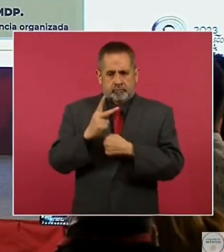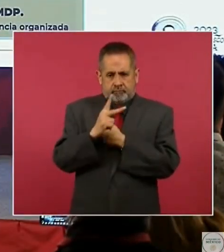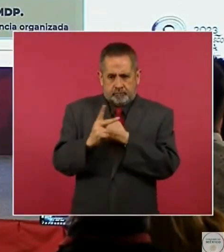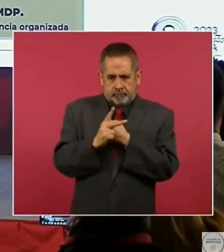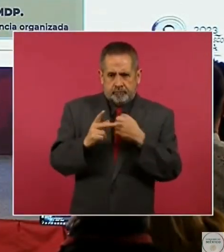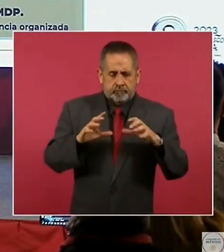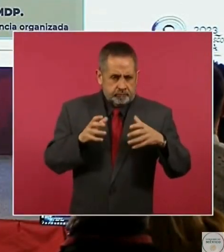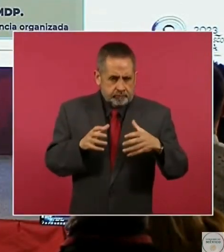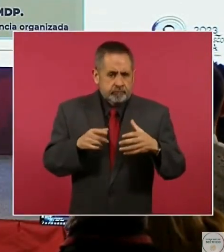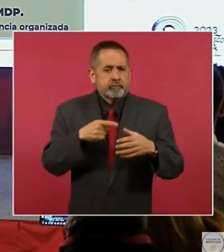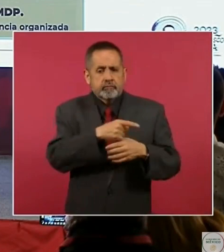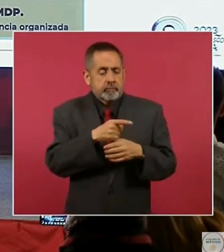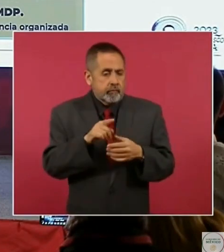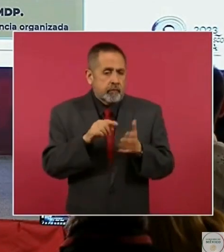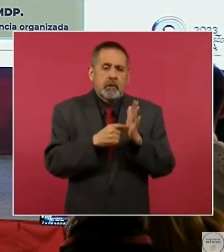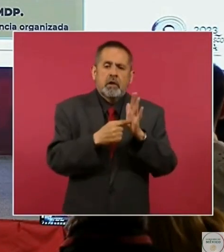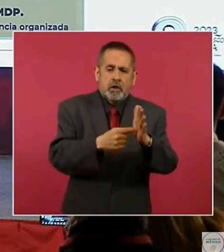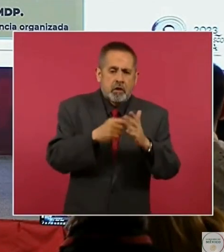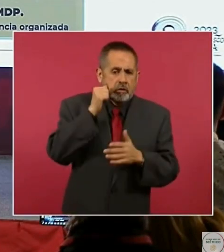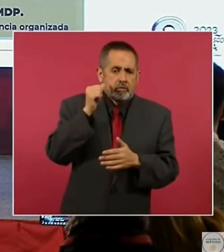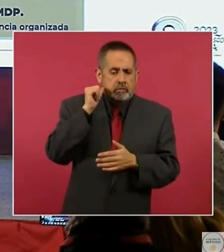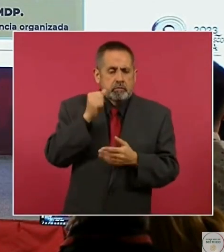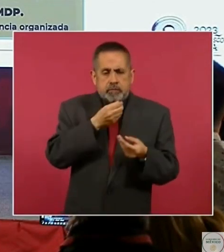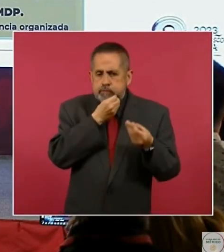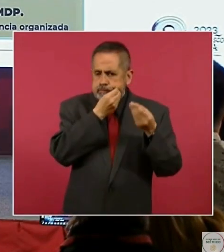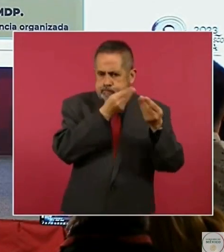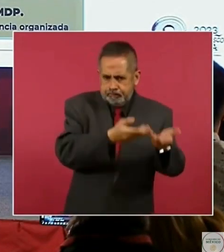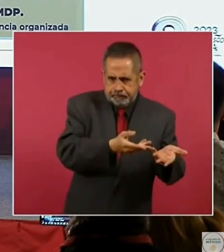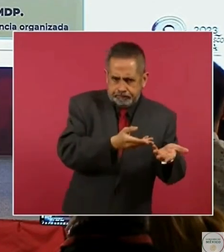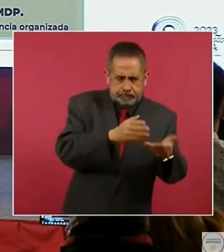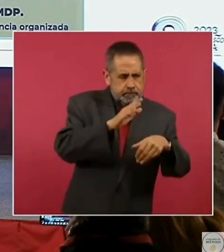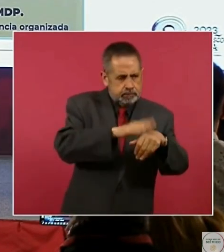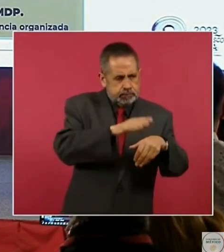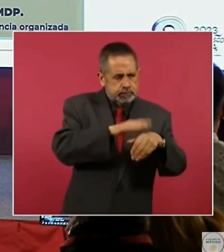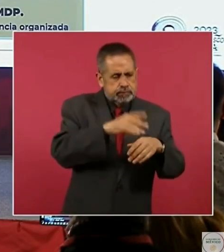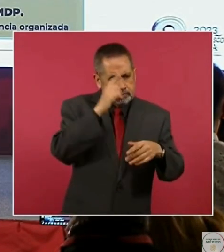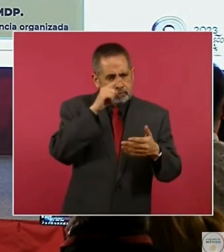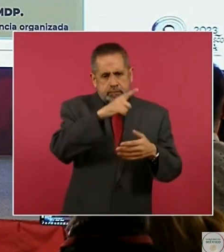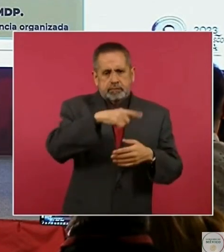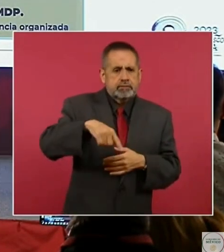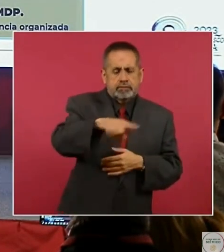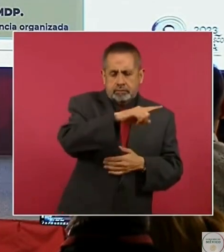son los datos que se compartieron con